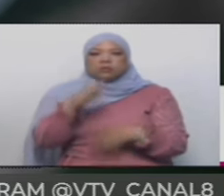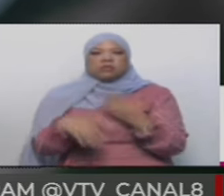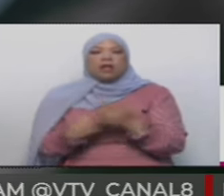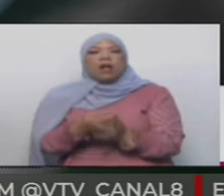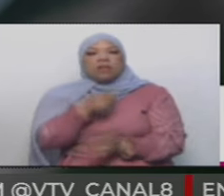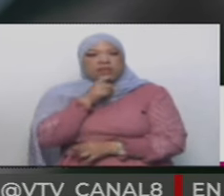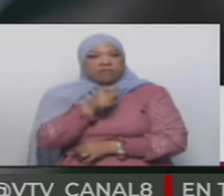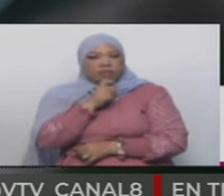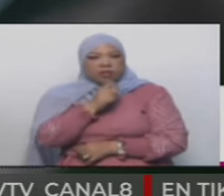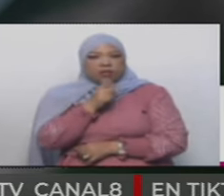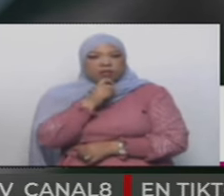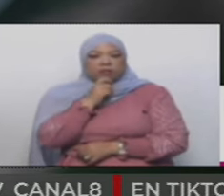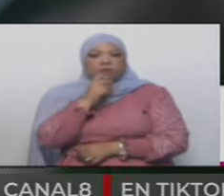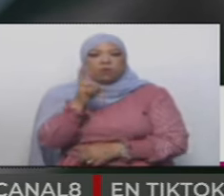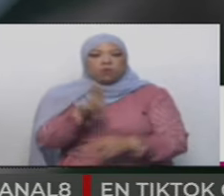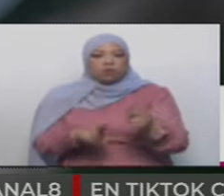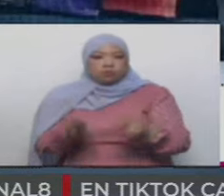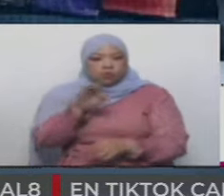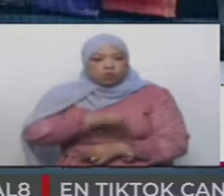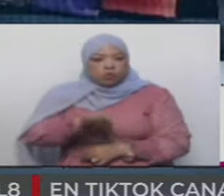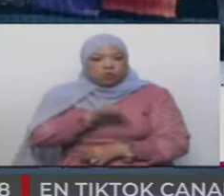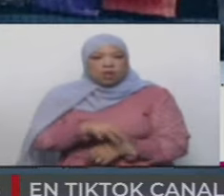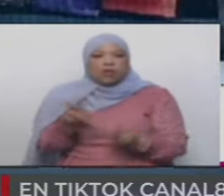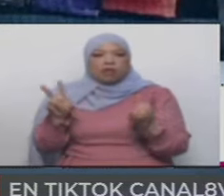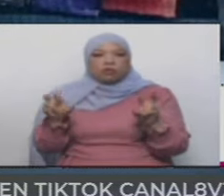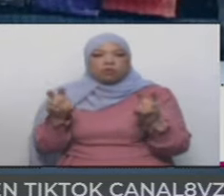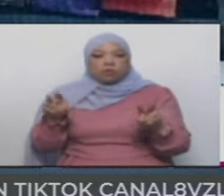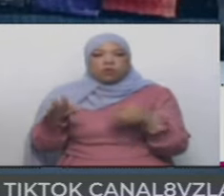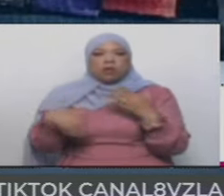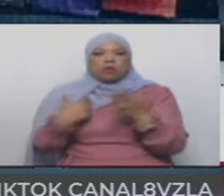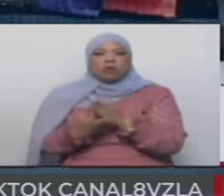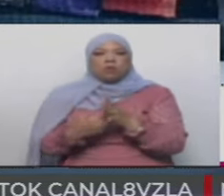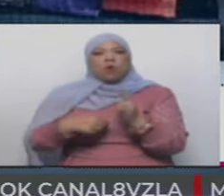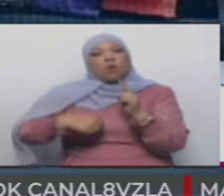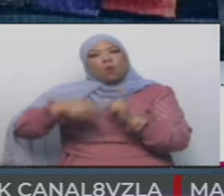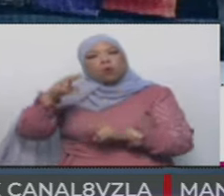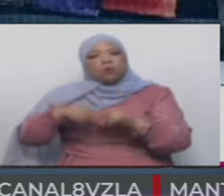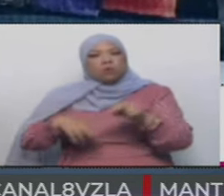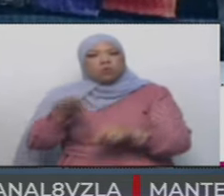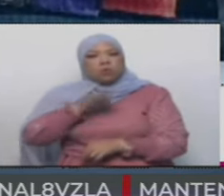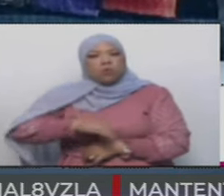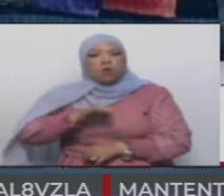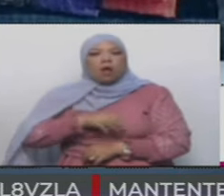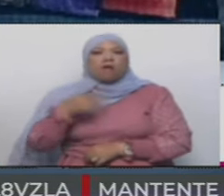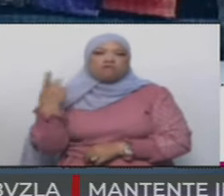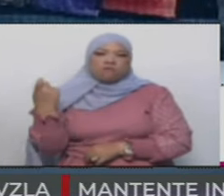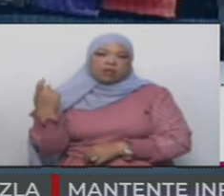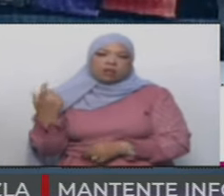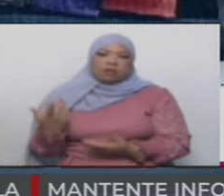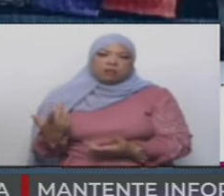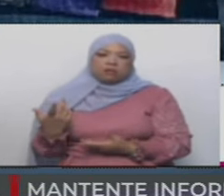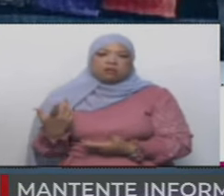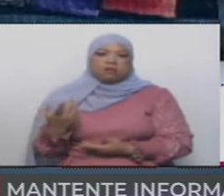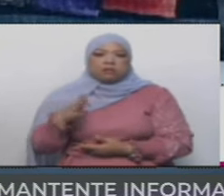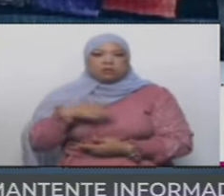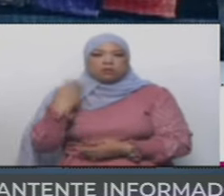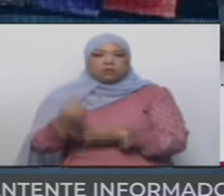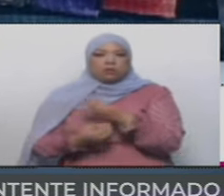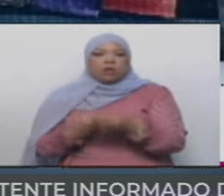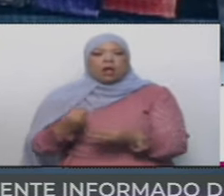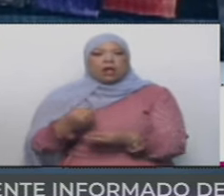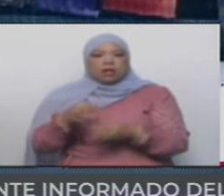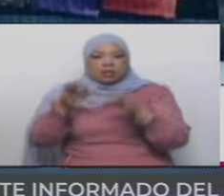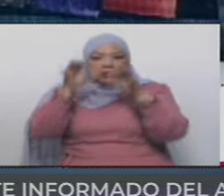difícil construir una sociedad nueva. Y para construir una sociedad nueva hace falta, como dijera Simón